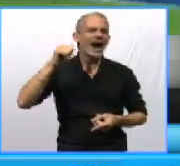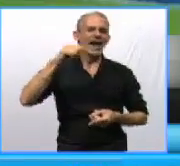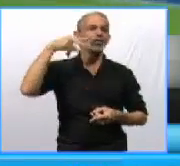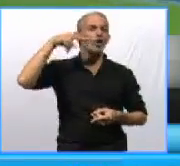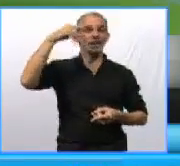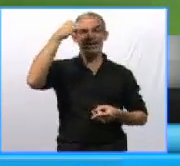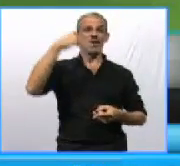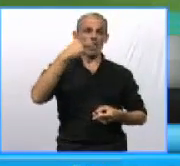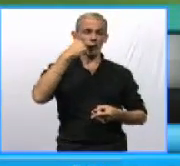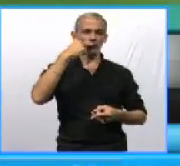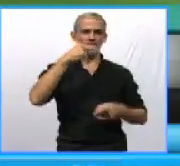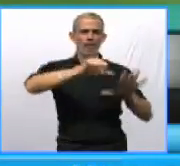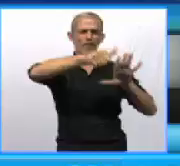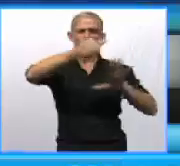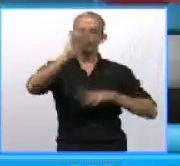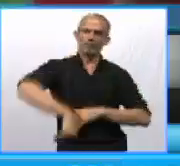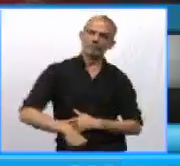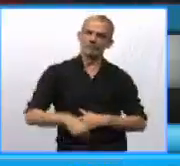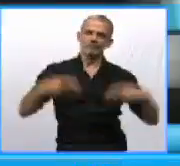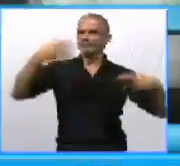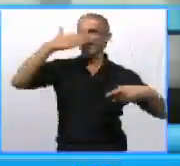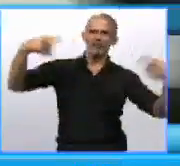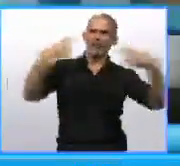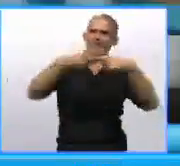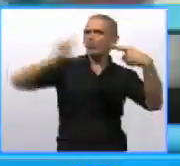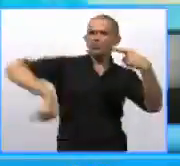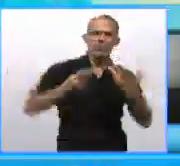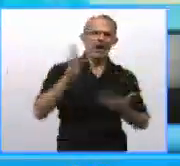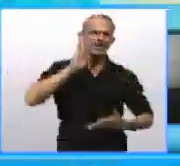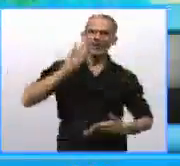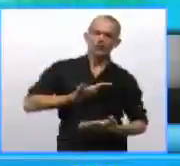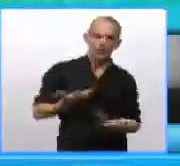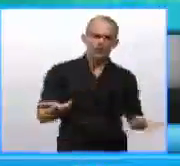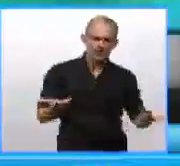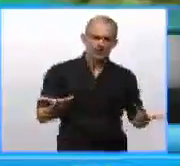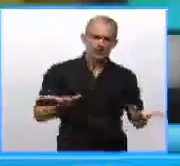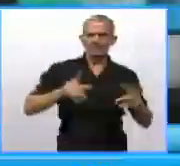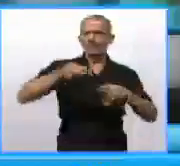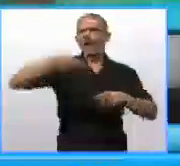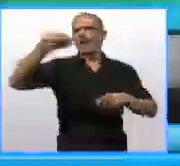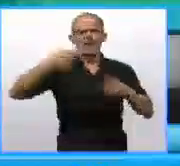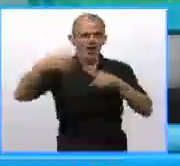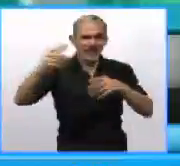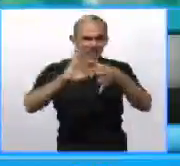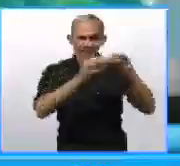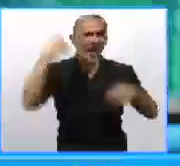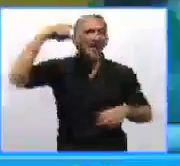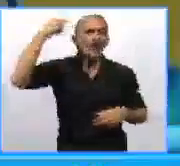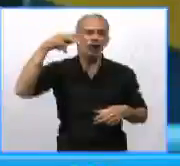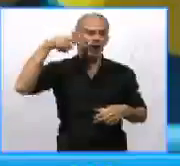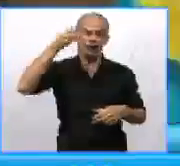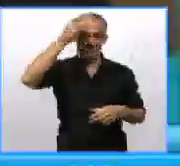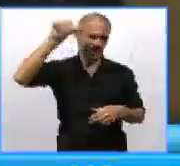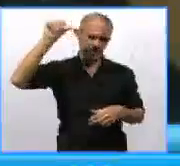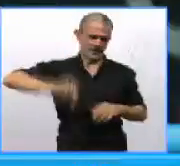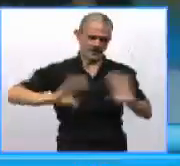terminó. El seleccionado nacional perdió la final ante Estados Unidos y así también la clasificación directa a Londres